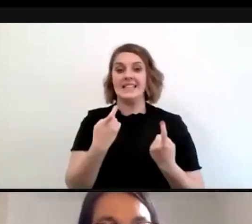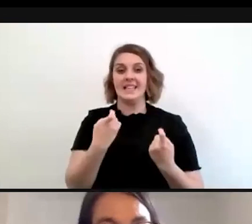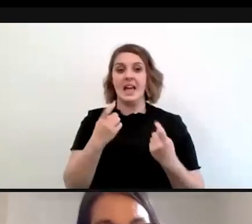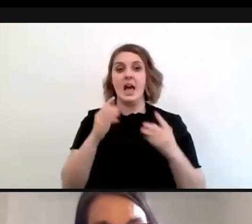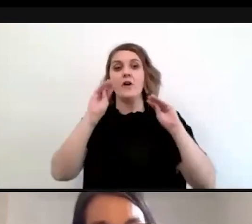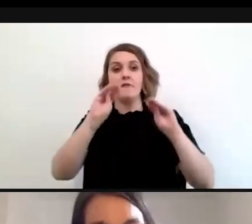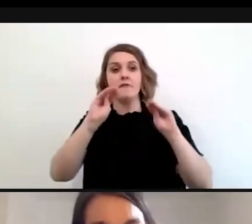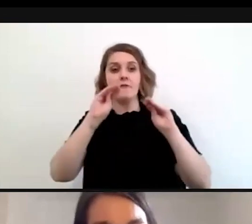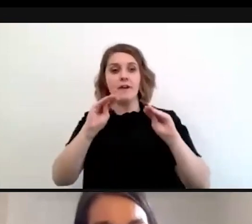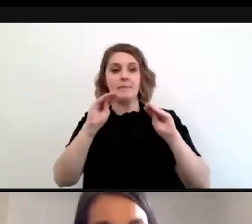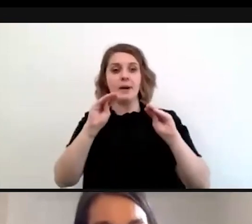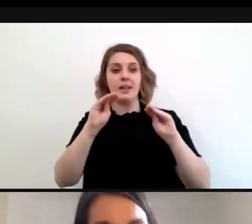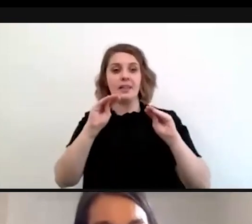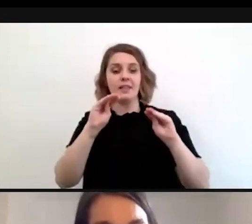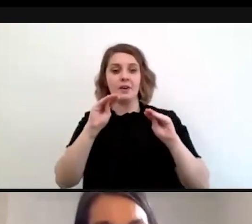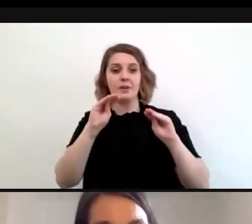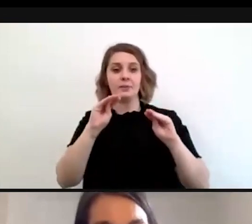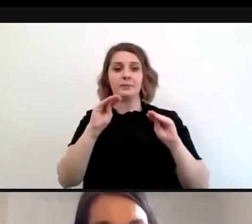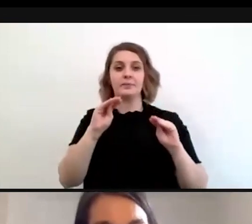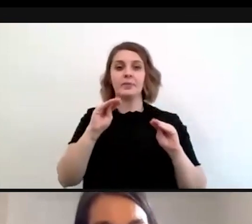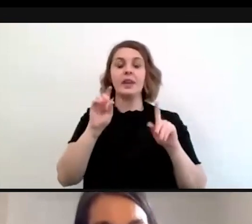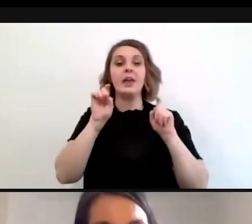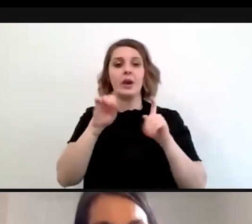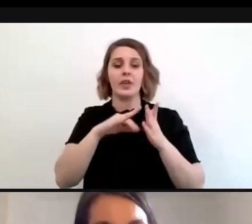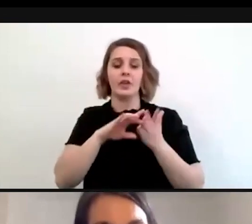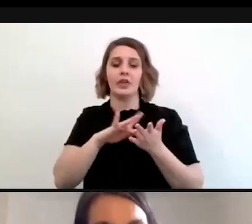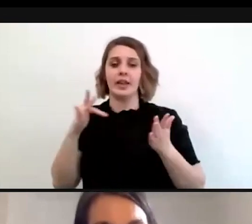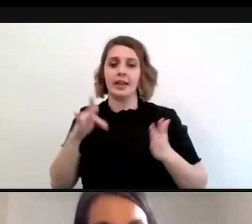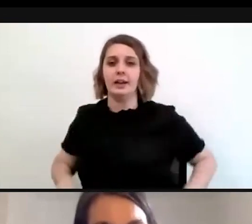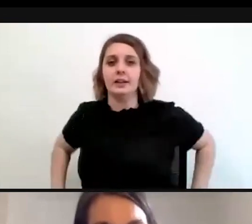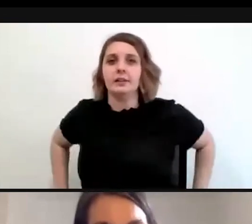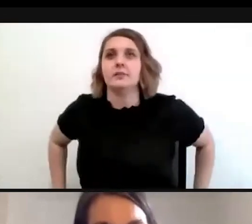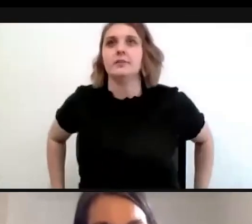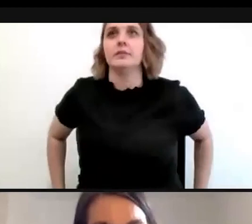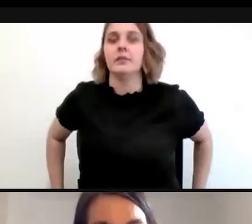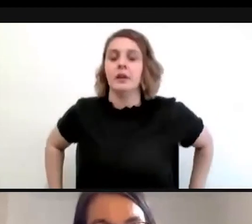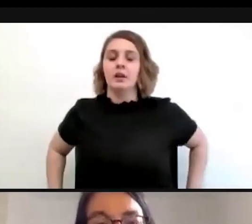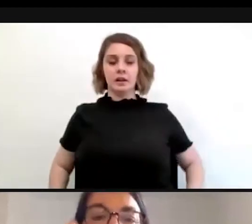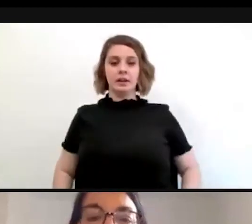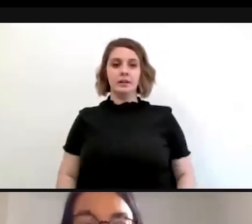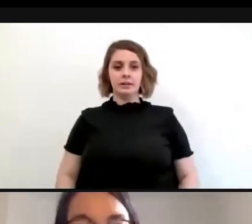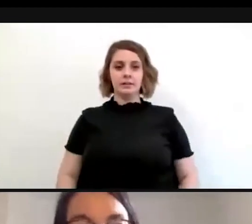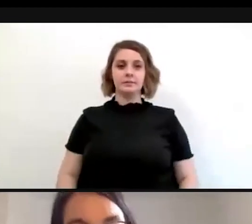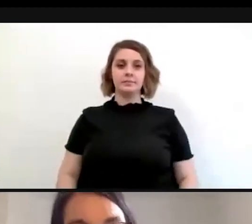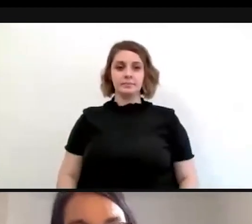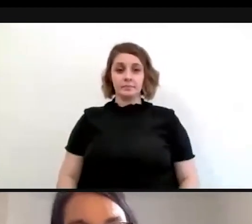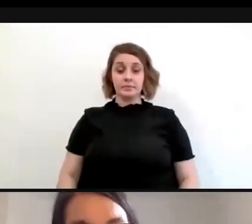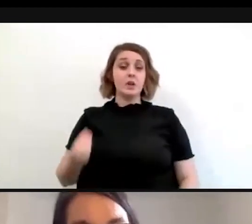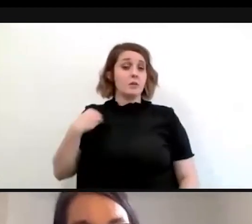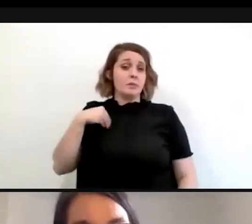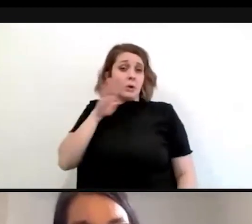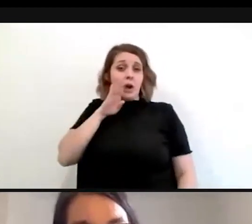formación en educación digital. A ver, yo creo que lo he comentado antes, la